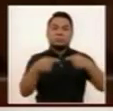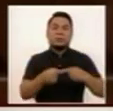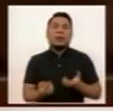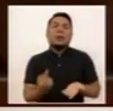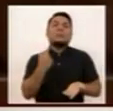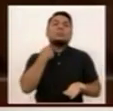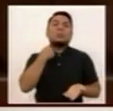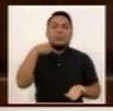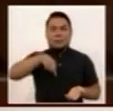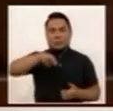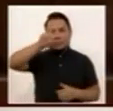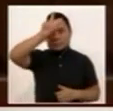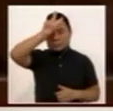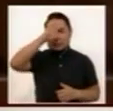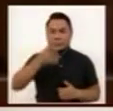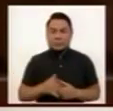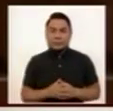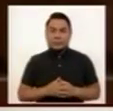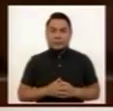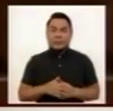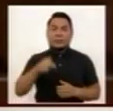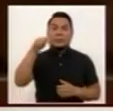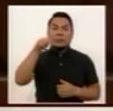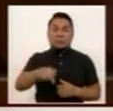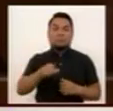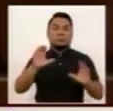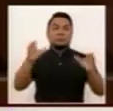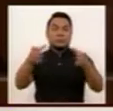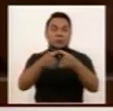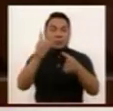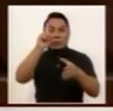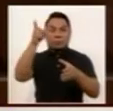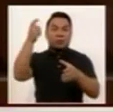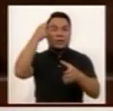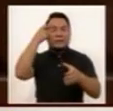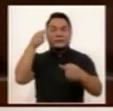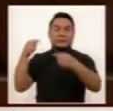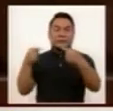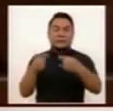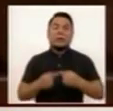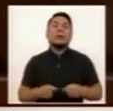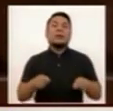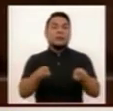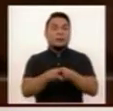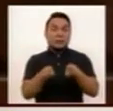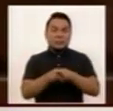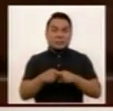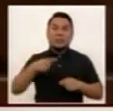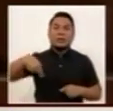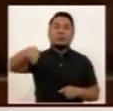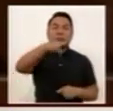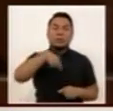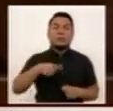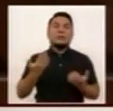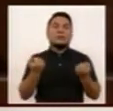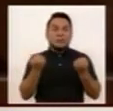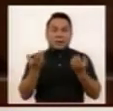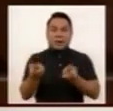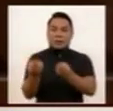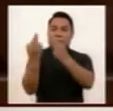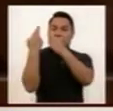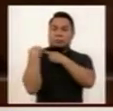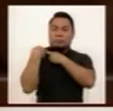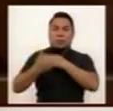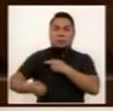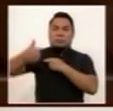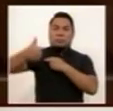país. La clase política y sobre todo quienes detentamos cargos